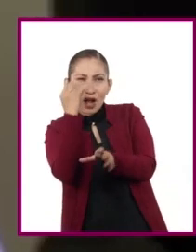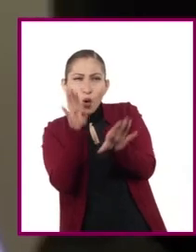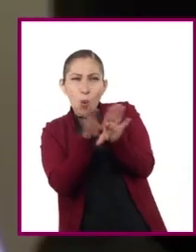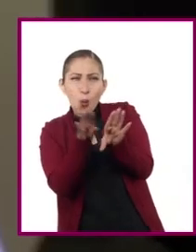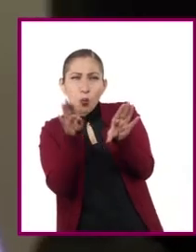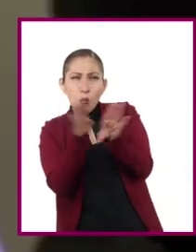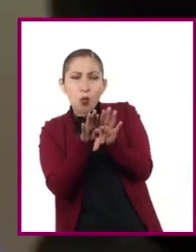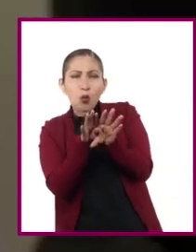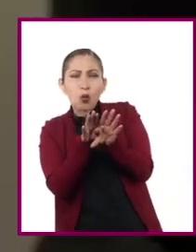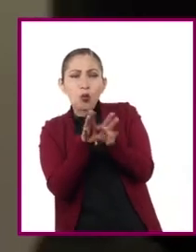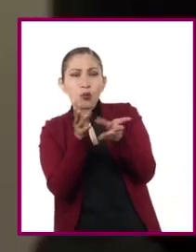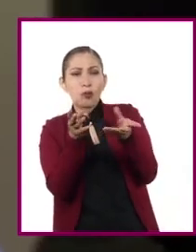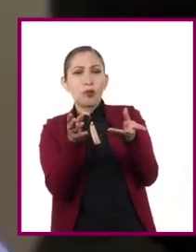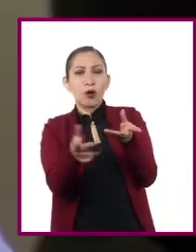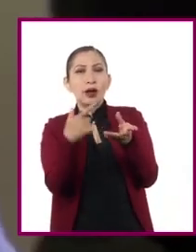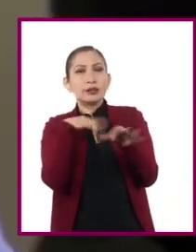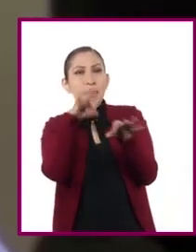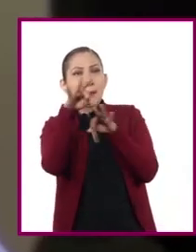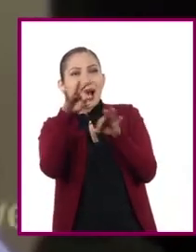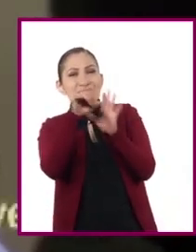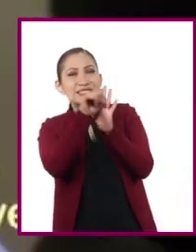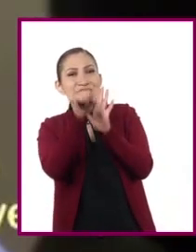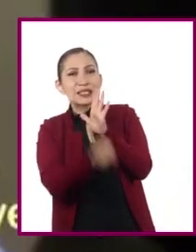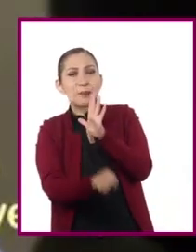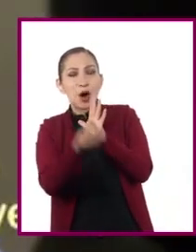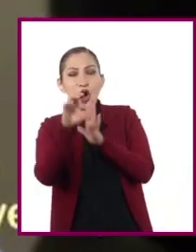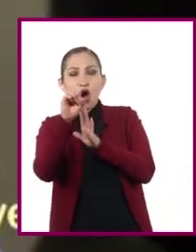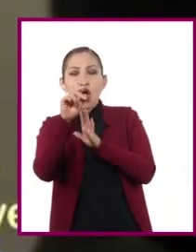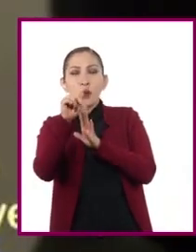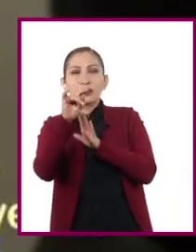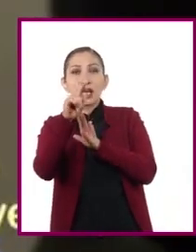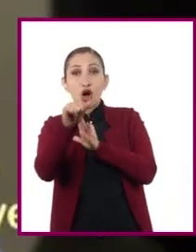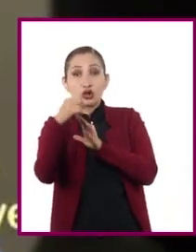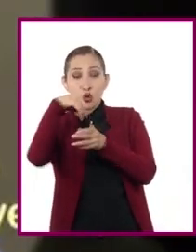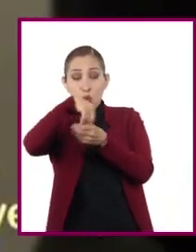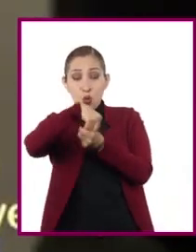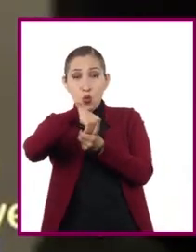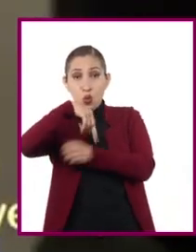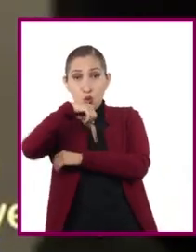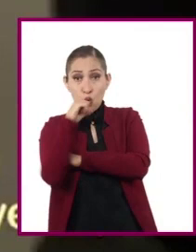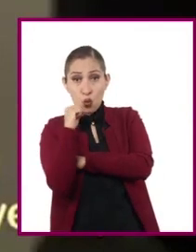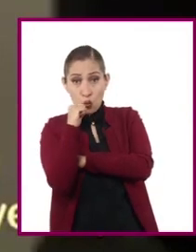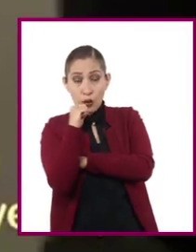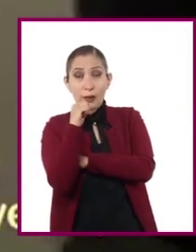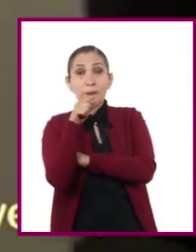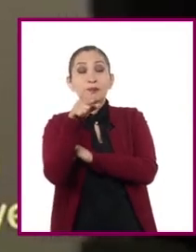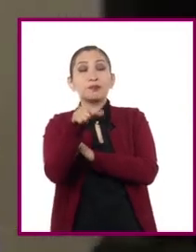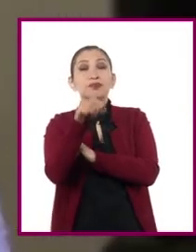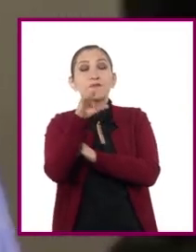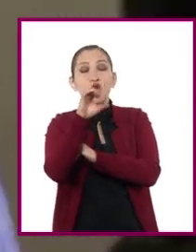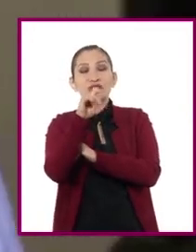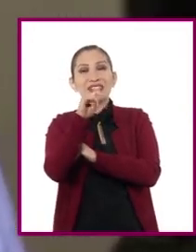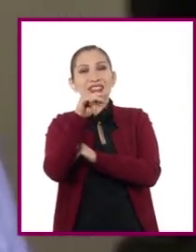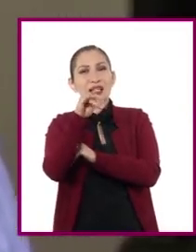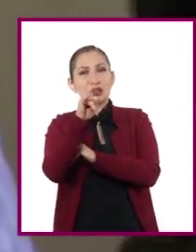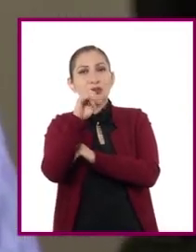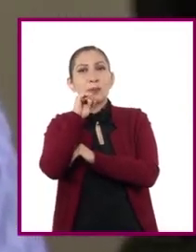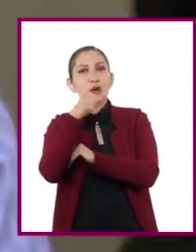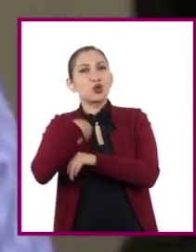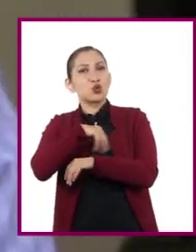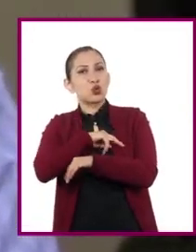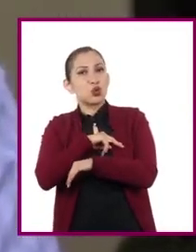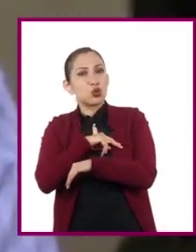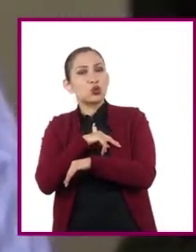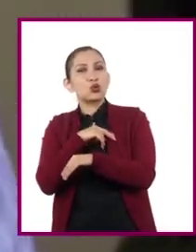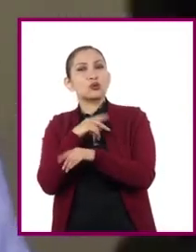aprender sobre cómo trabajan los sistemas ópticos de alta concentración y al mismo tiempo nos dimos la tarea